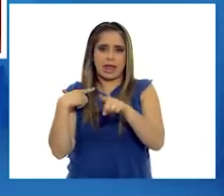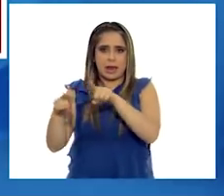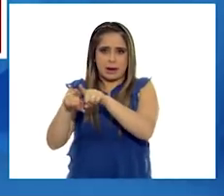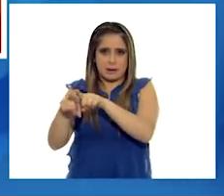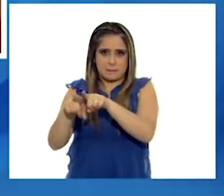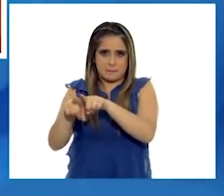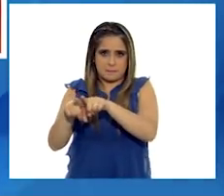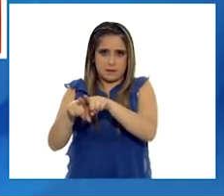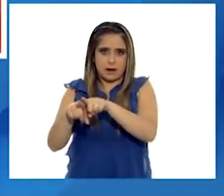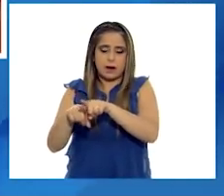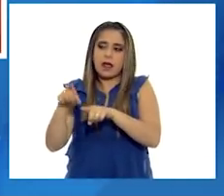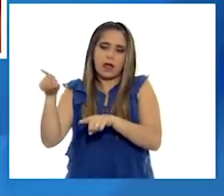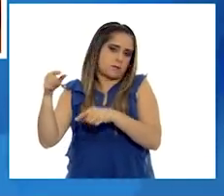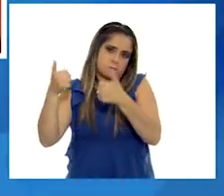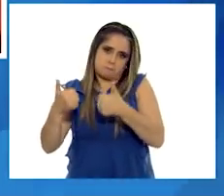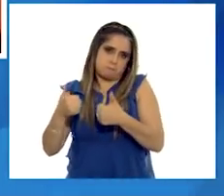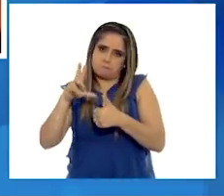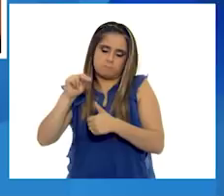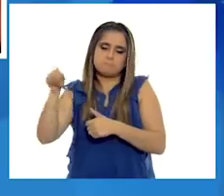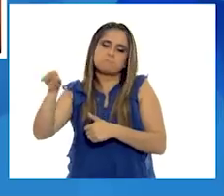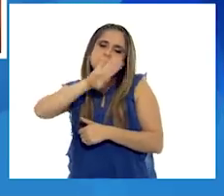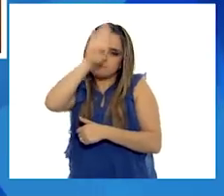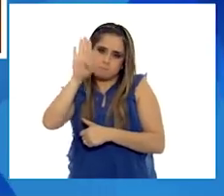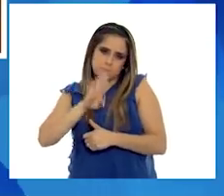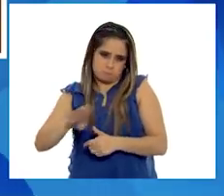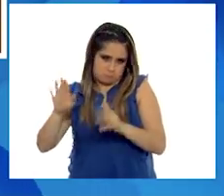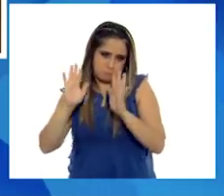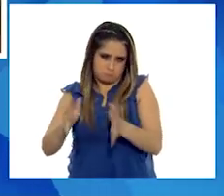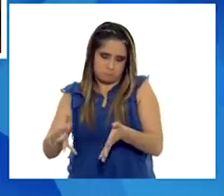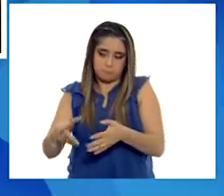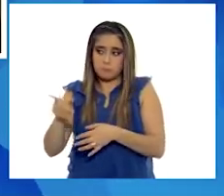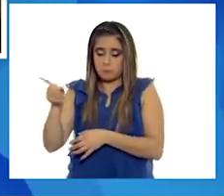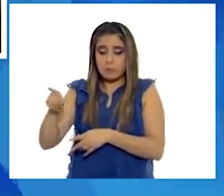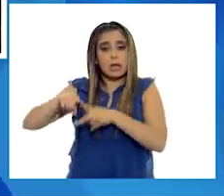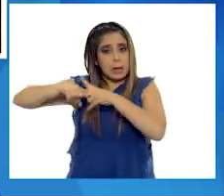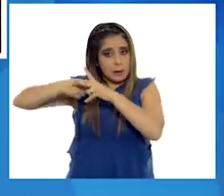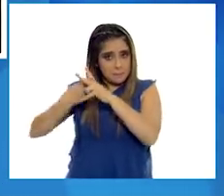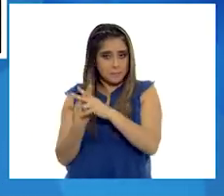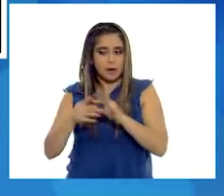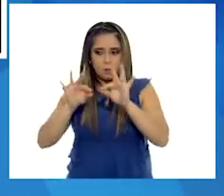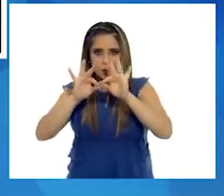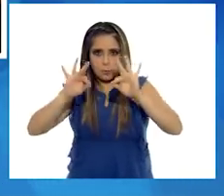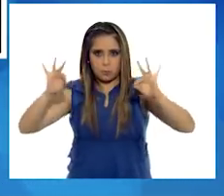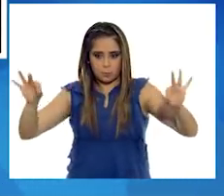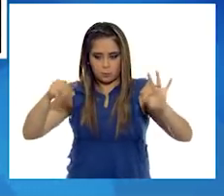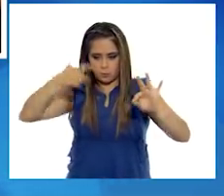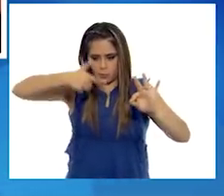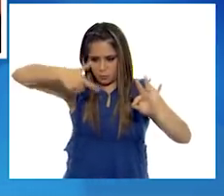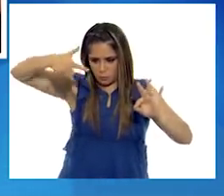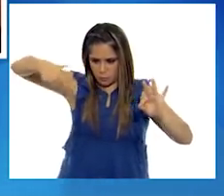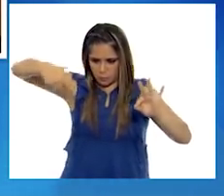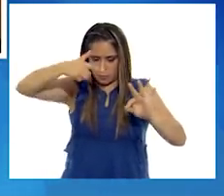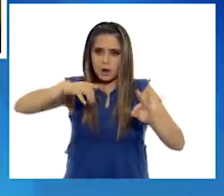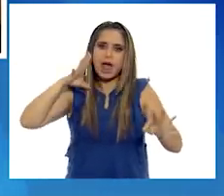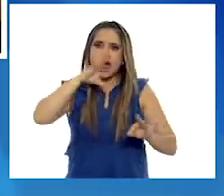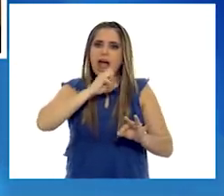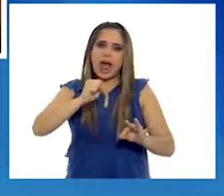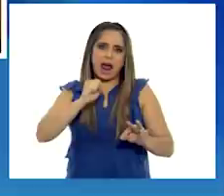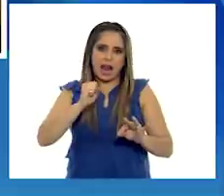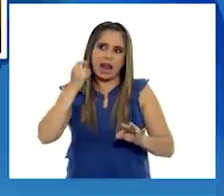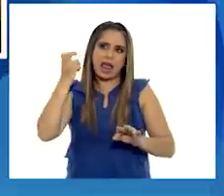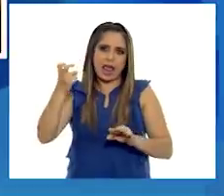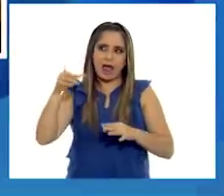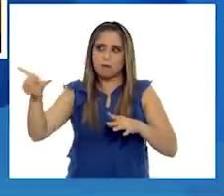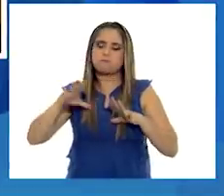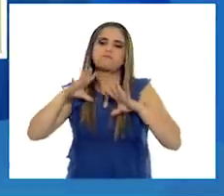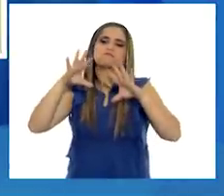ya no está aquí, ya falleció, él empezó a usar este equipo. Y desde entonces